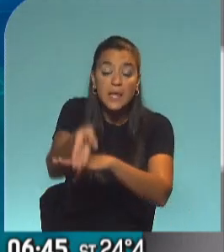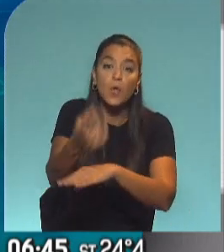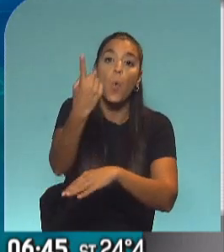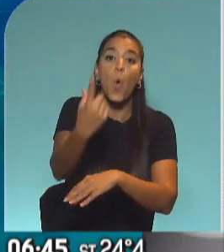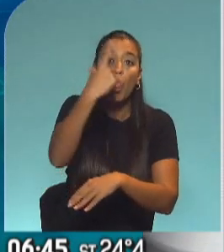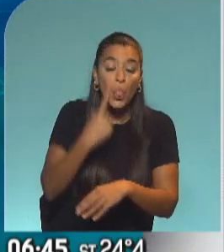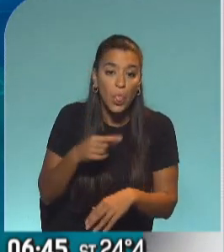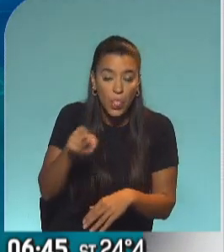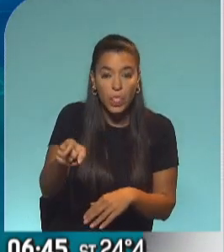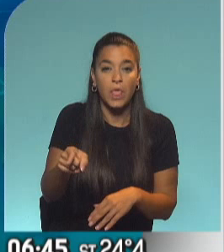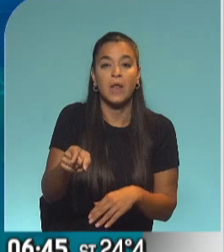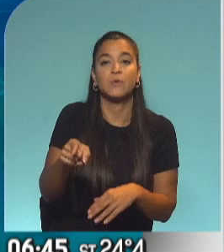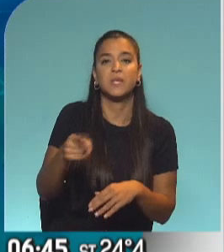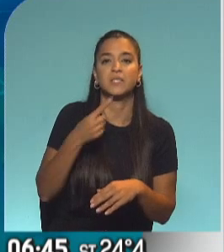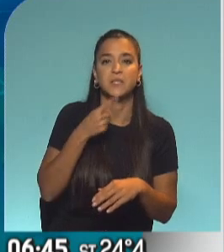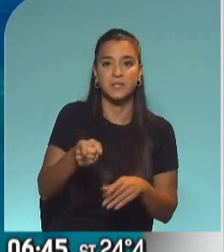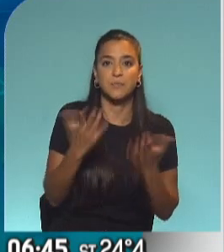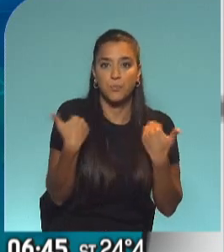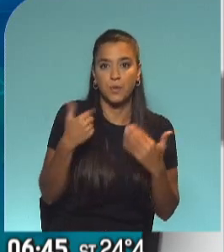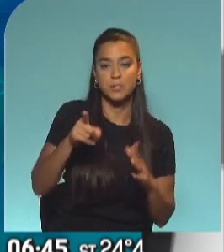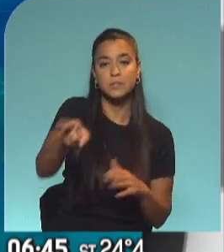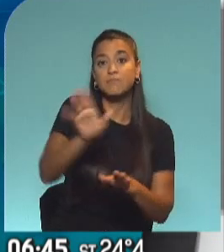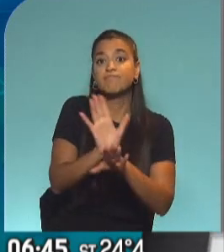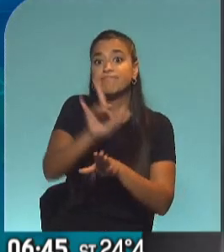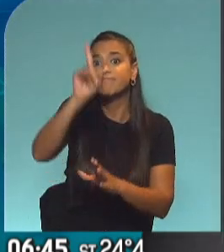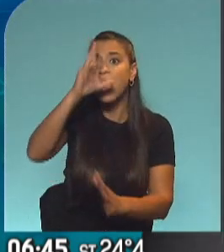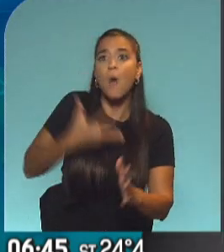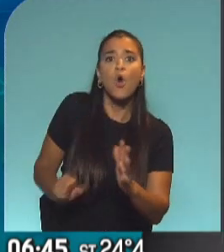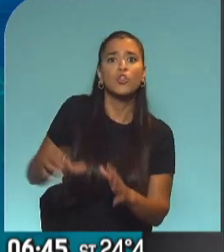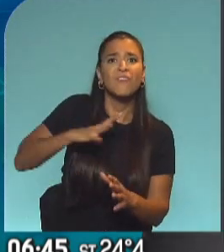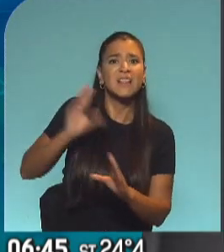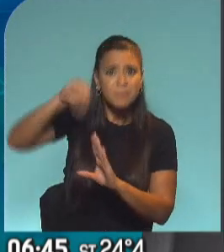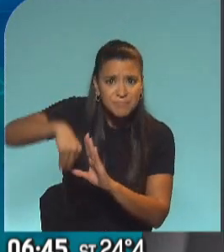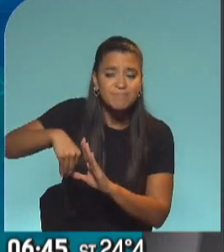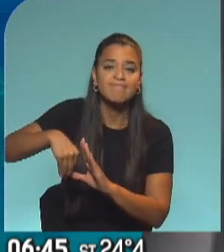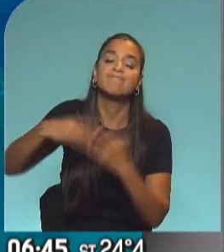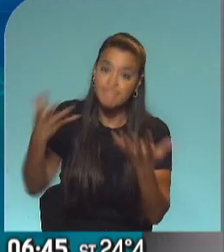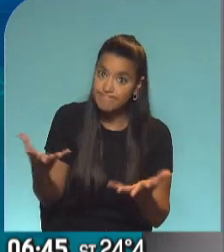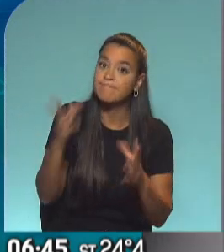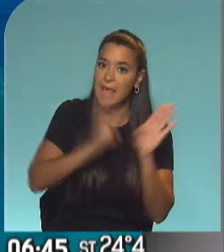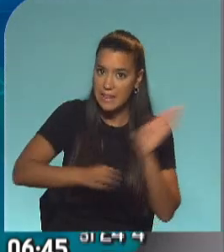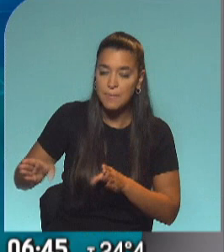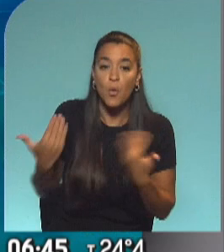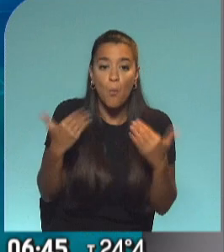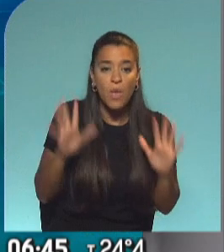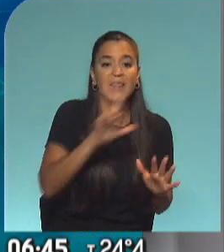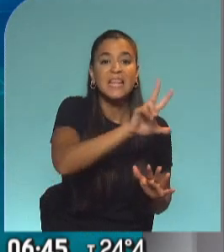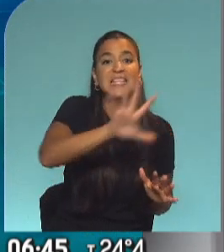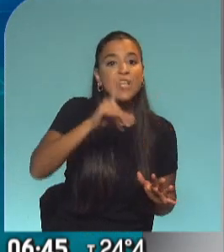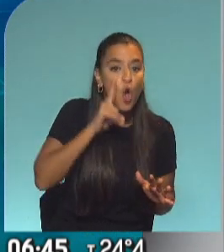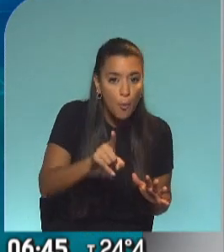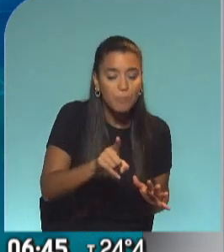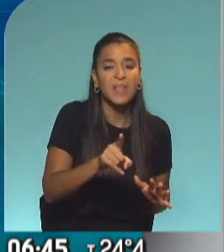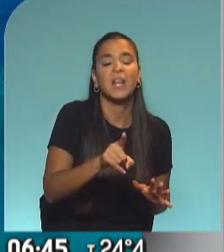un día para que te terminen un aborto que quedó incompleto, por ejemplo. Eso, el tratamiento puede costar desde